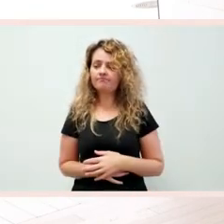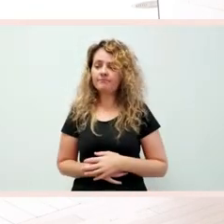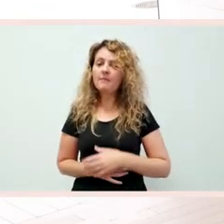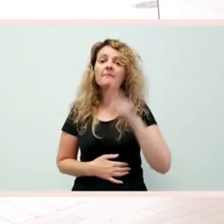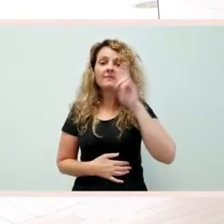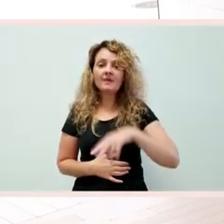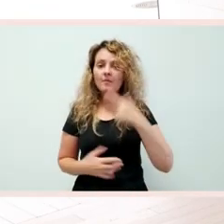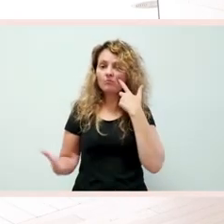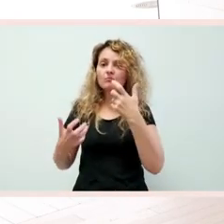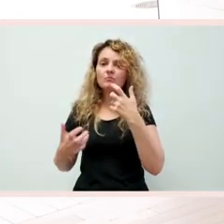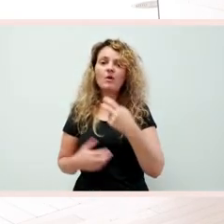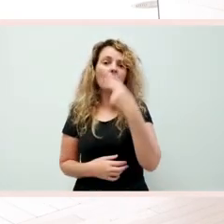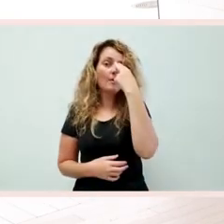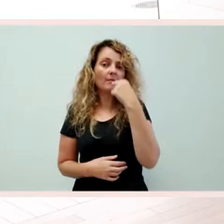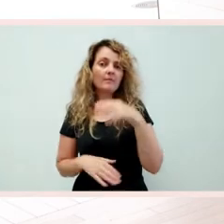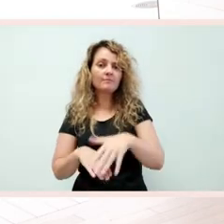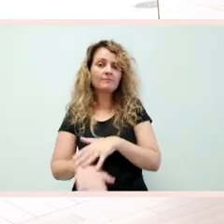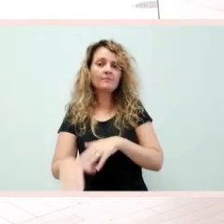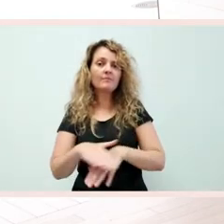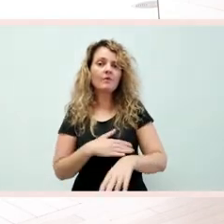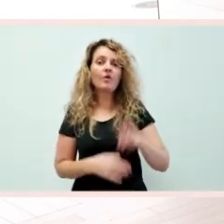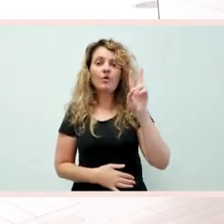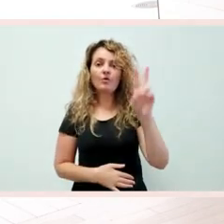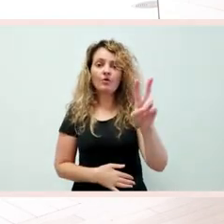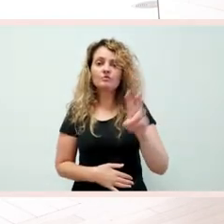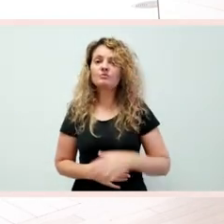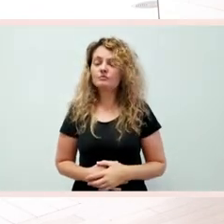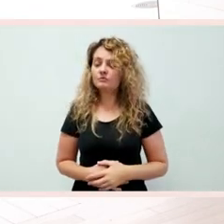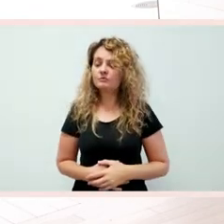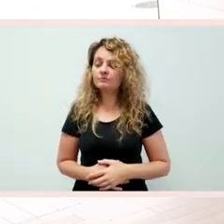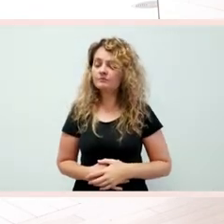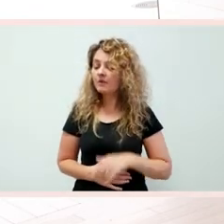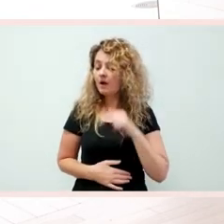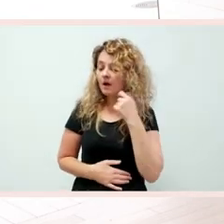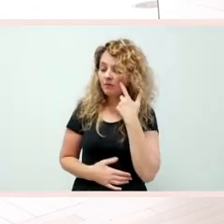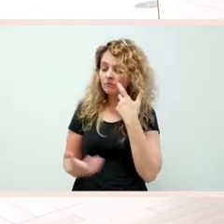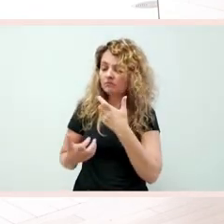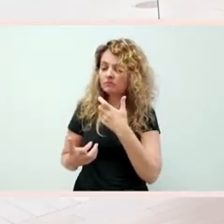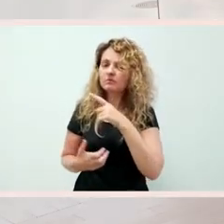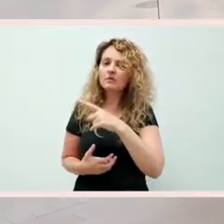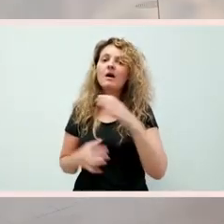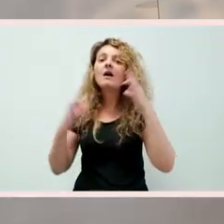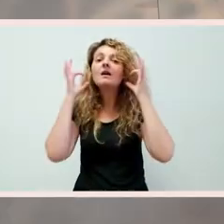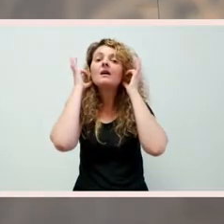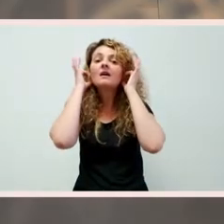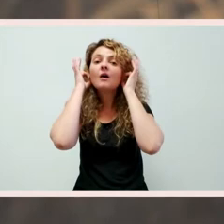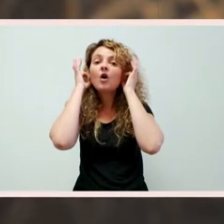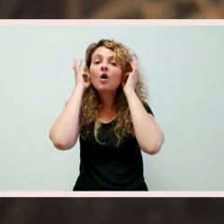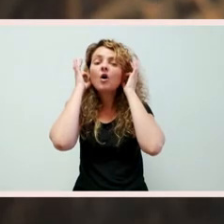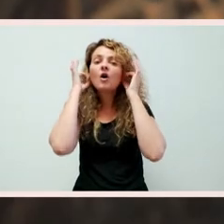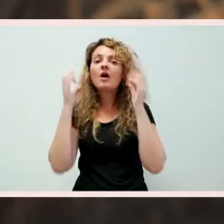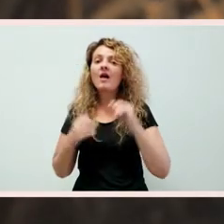que leva esta muller. Se nos aproximamos un poquinho a peza, incluso nas orellas, penduran as